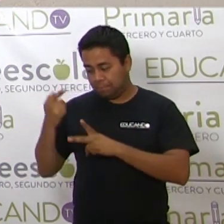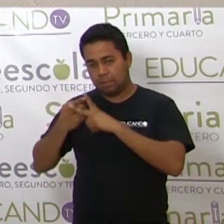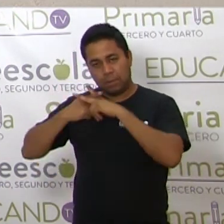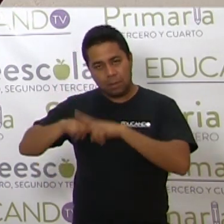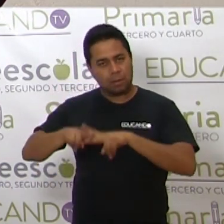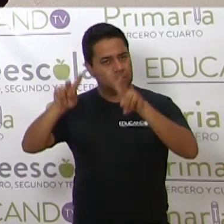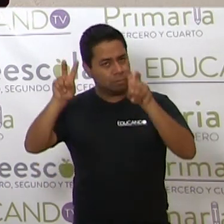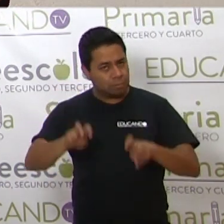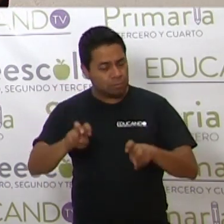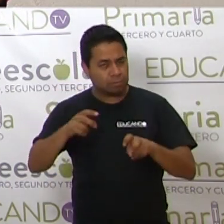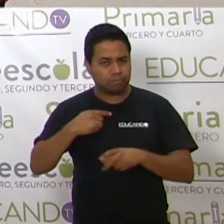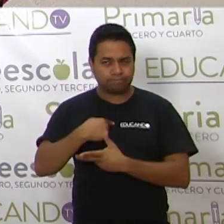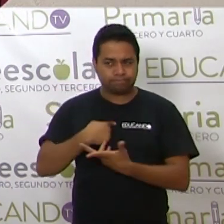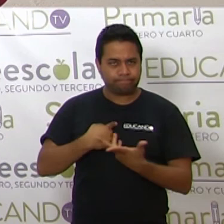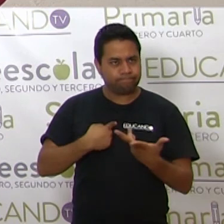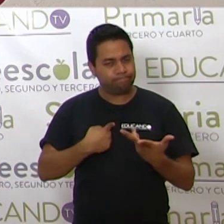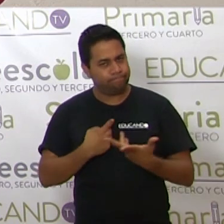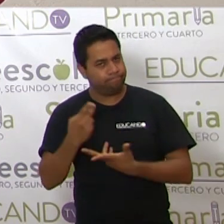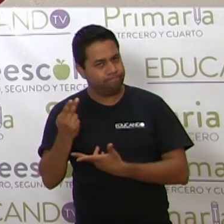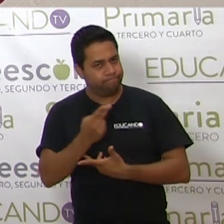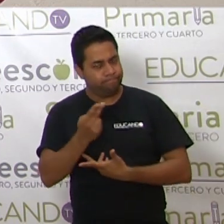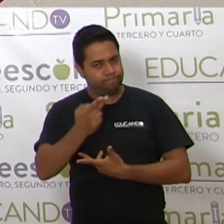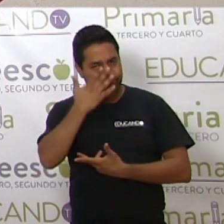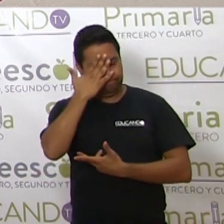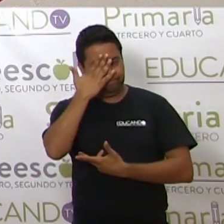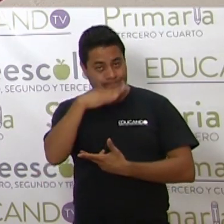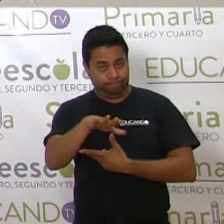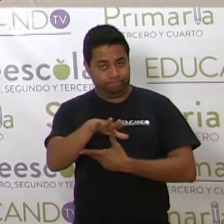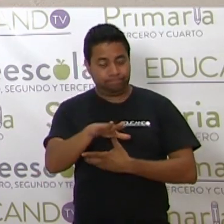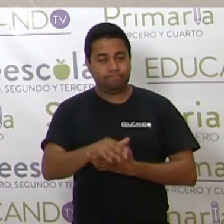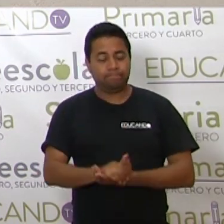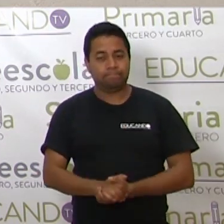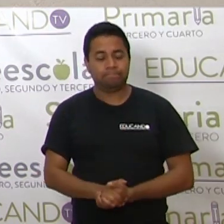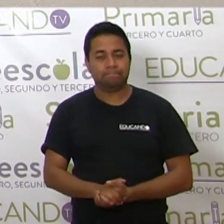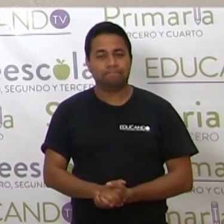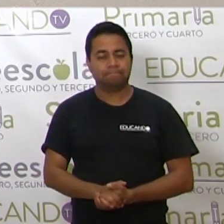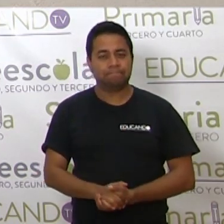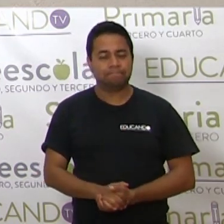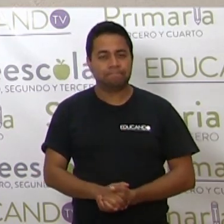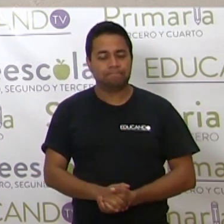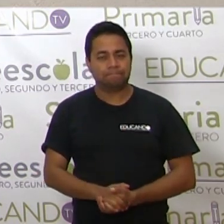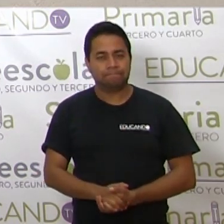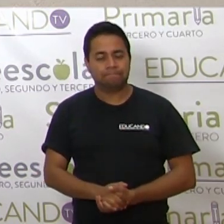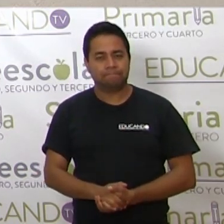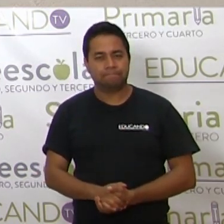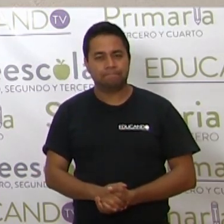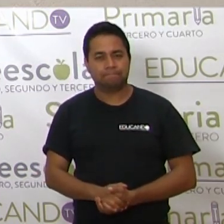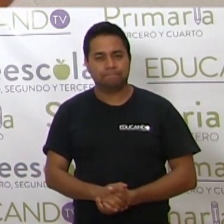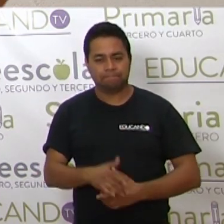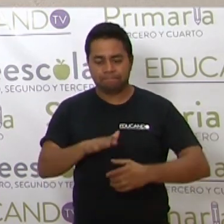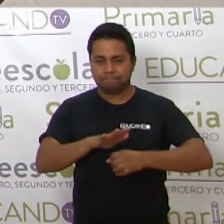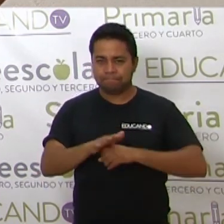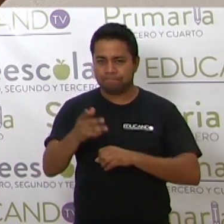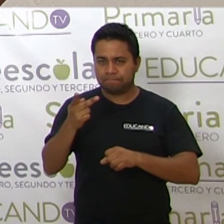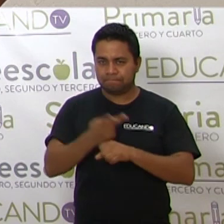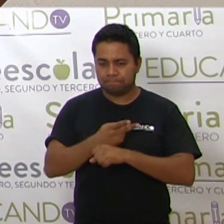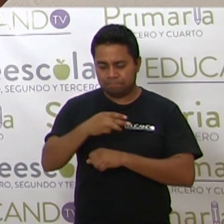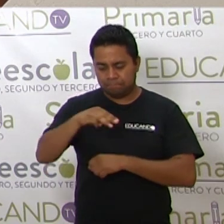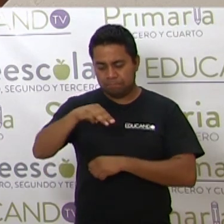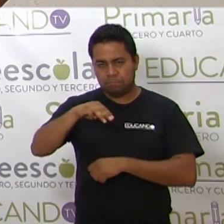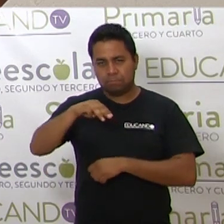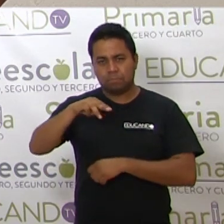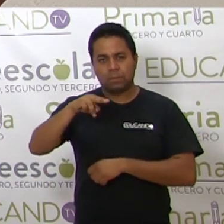tema necesitamos saber qué pasó con la mucama mala